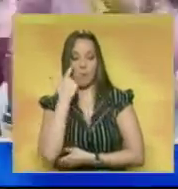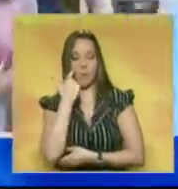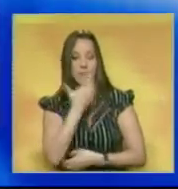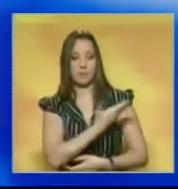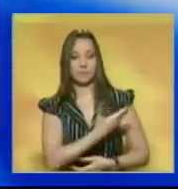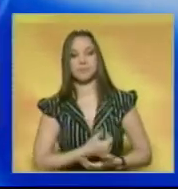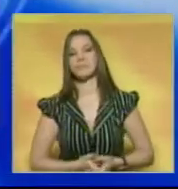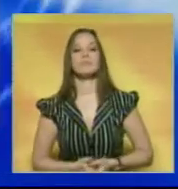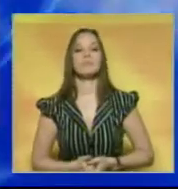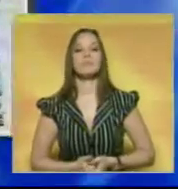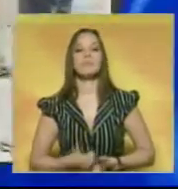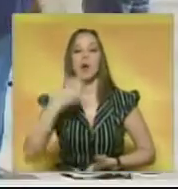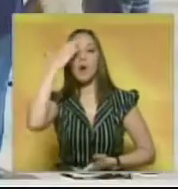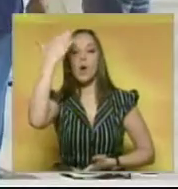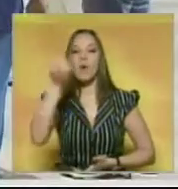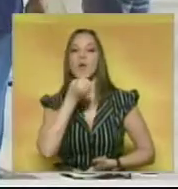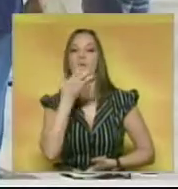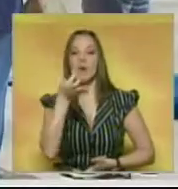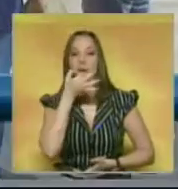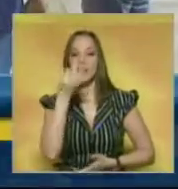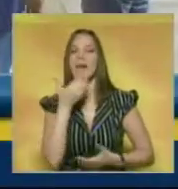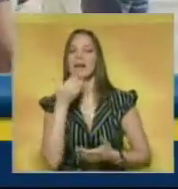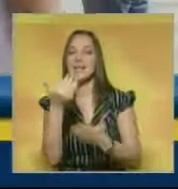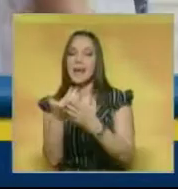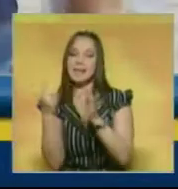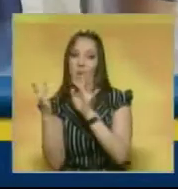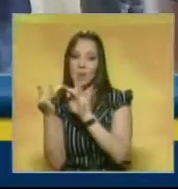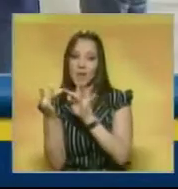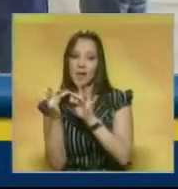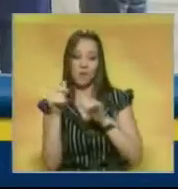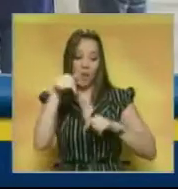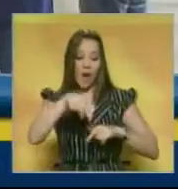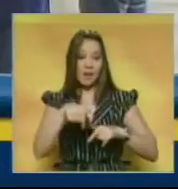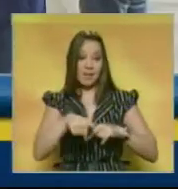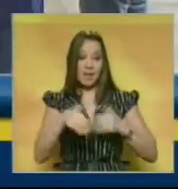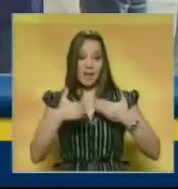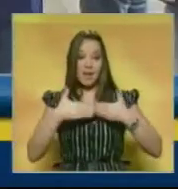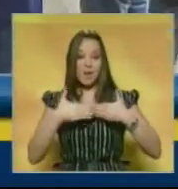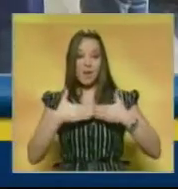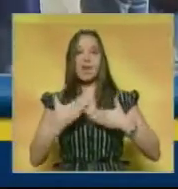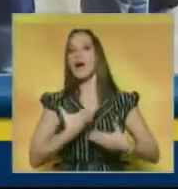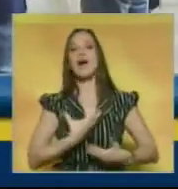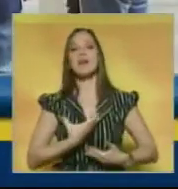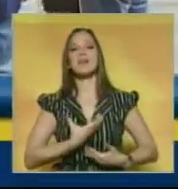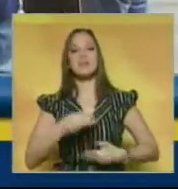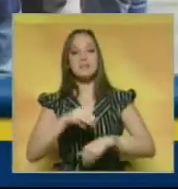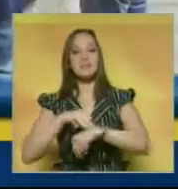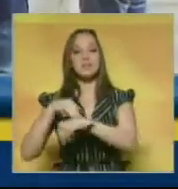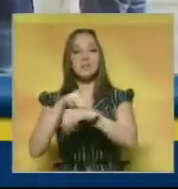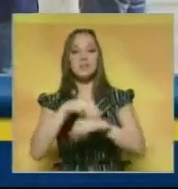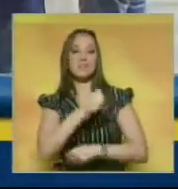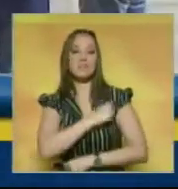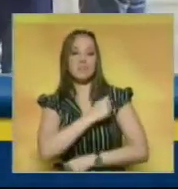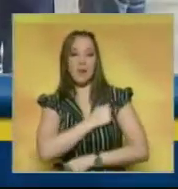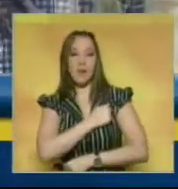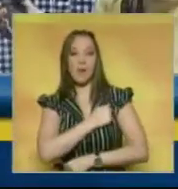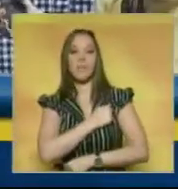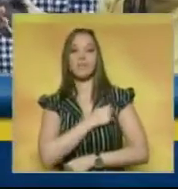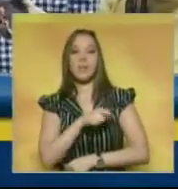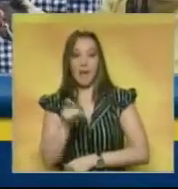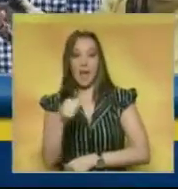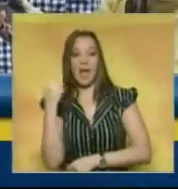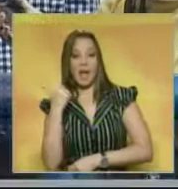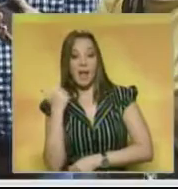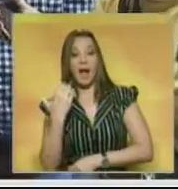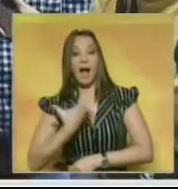tardes. Así es, buenas tardes. Gracias por este contacto que hacemos desde la puerta de la alcaldía del municipio de Chacao. Y es que en efecto el alcalde